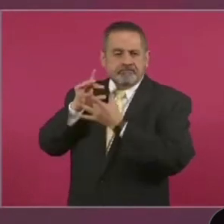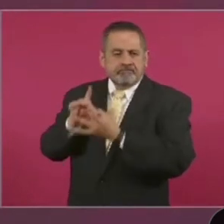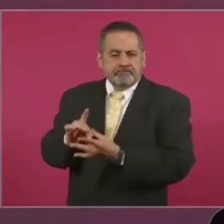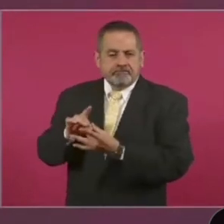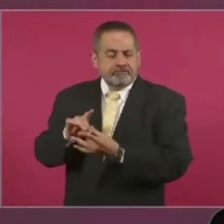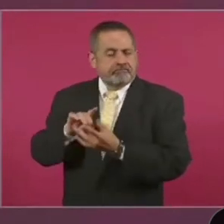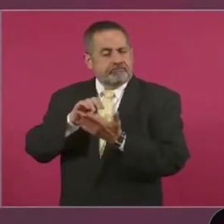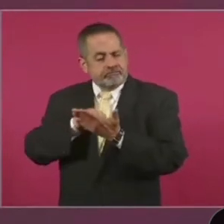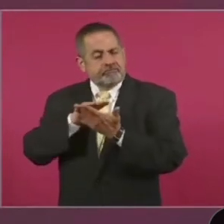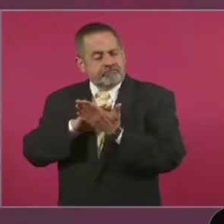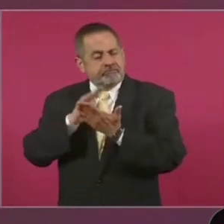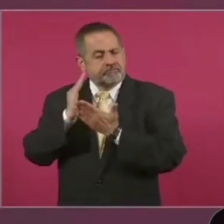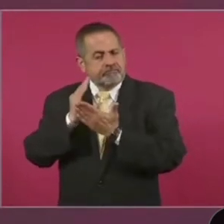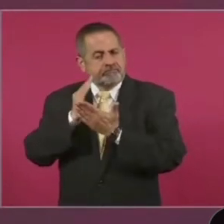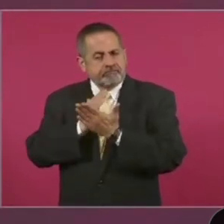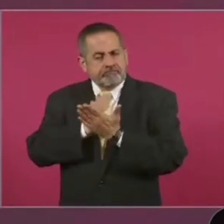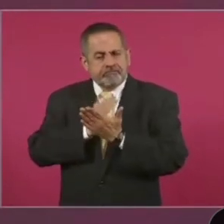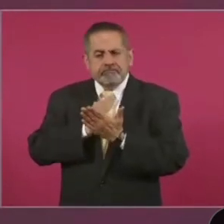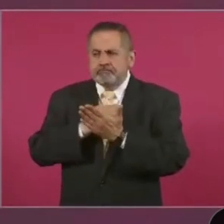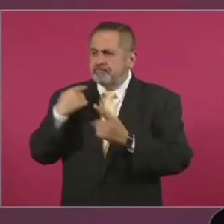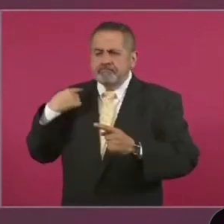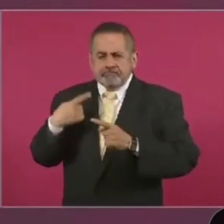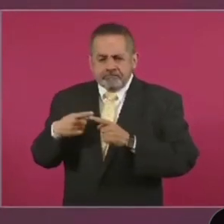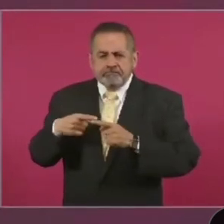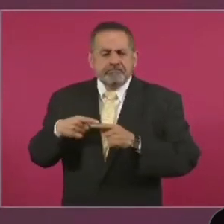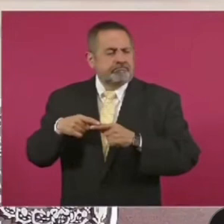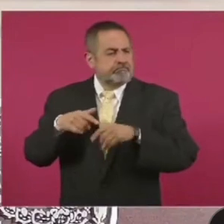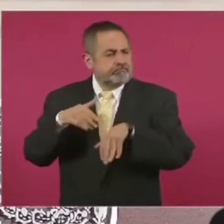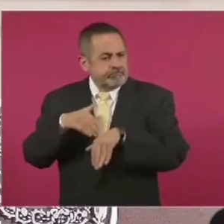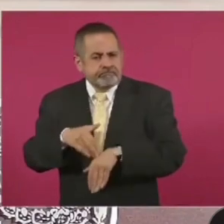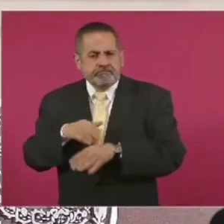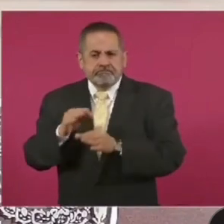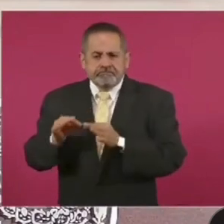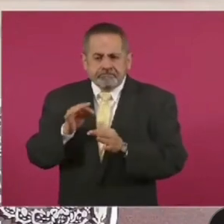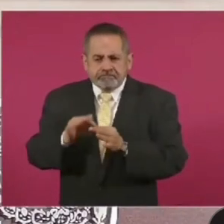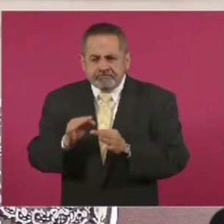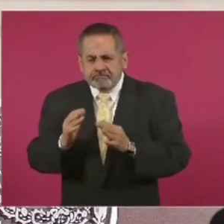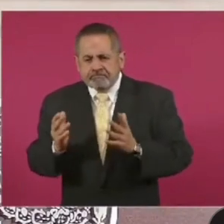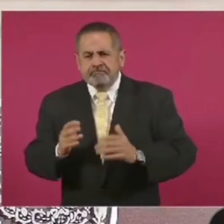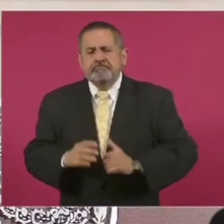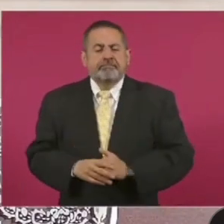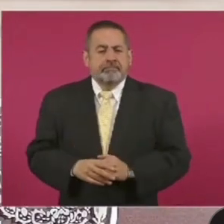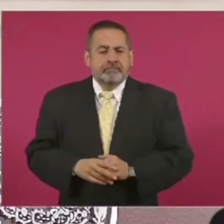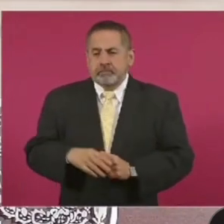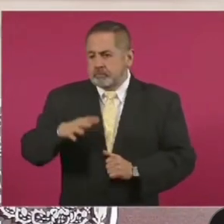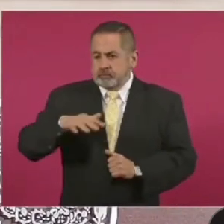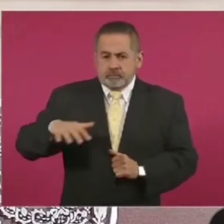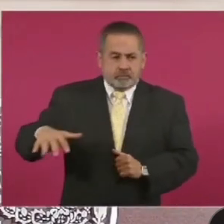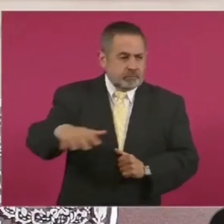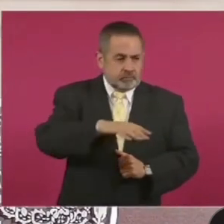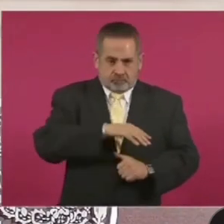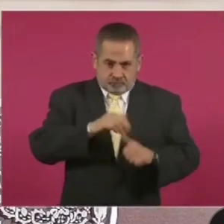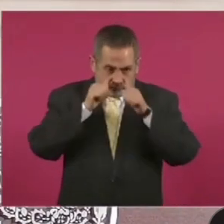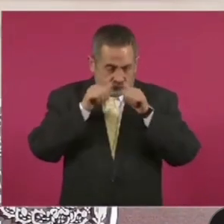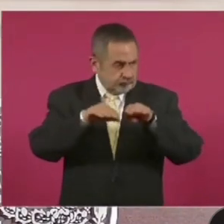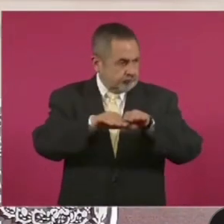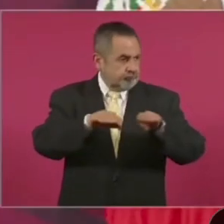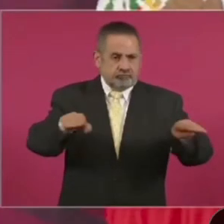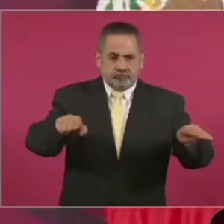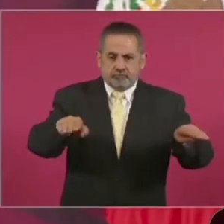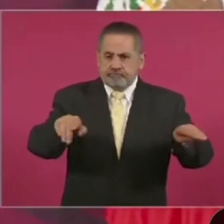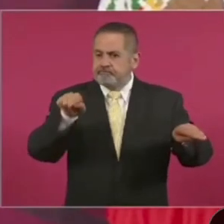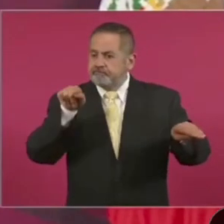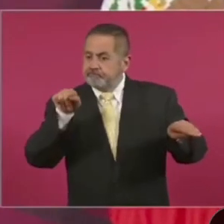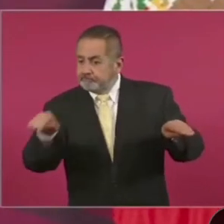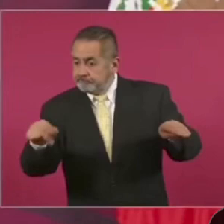ha llevado a la práctica, en donde se atiende a todos, pero se le da preferencia a la gente